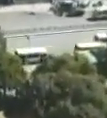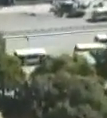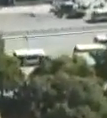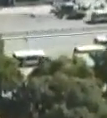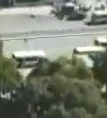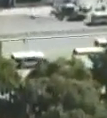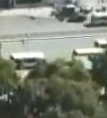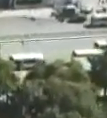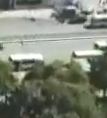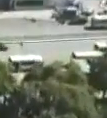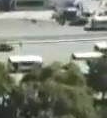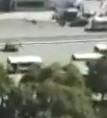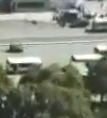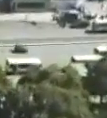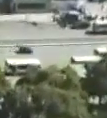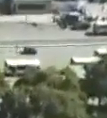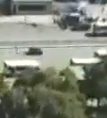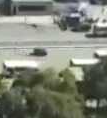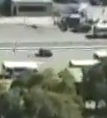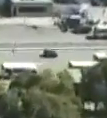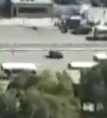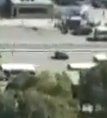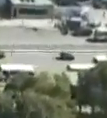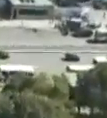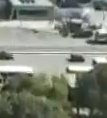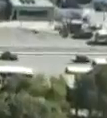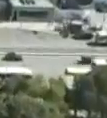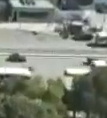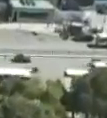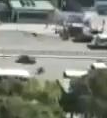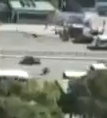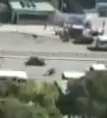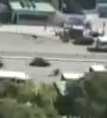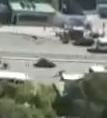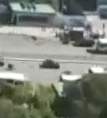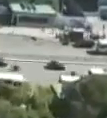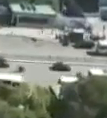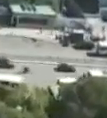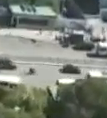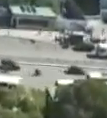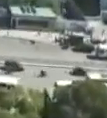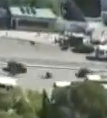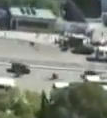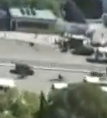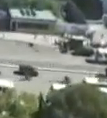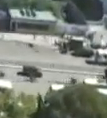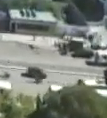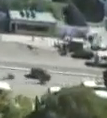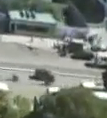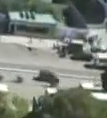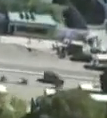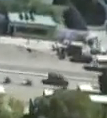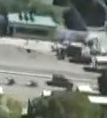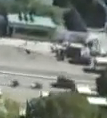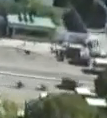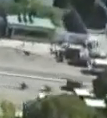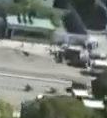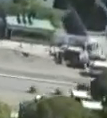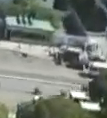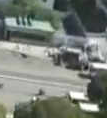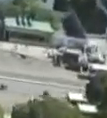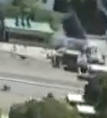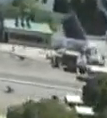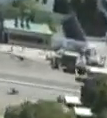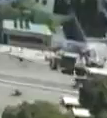Bueno, muy buenos días, Venezuela. Aquí estamos, en la unidad educativa Miguel Antonio Caro, en la avenida Sucre, en